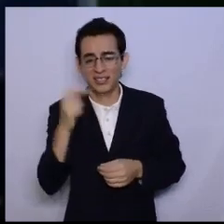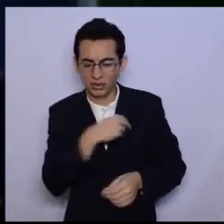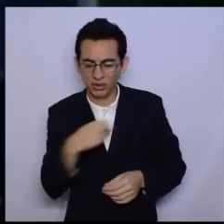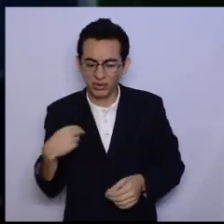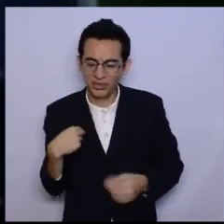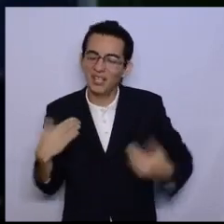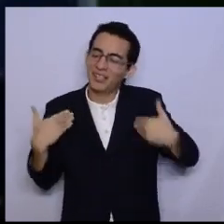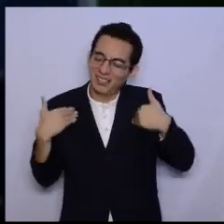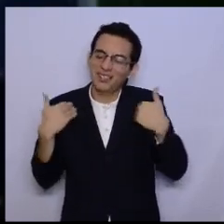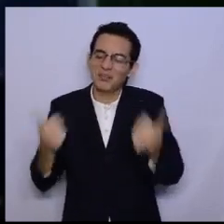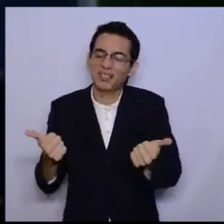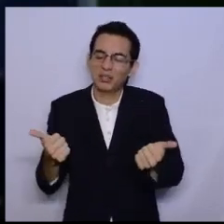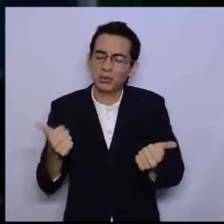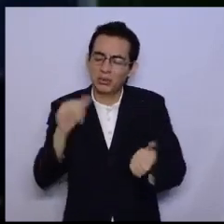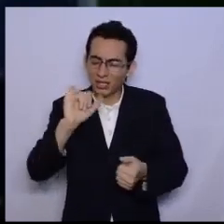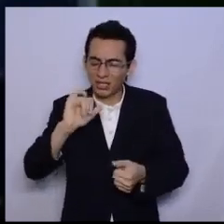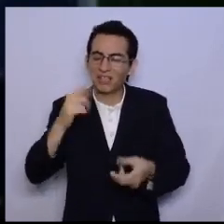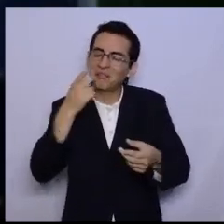entendimiento